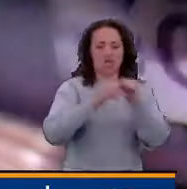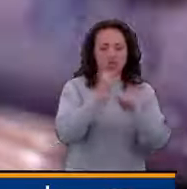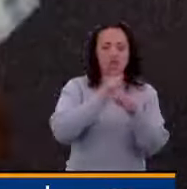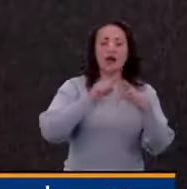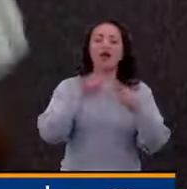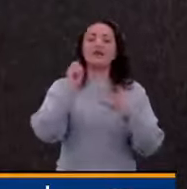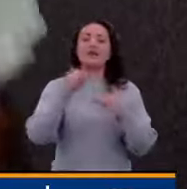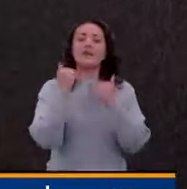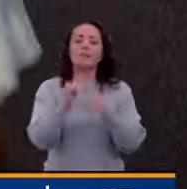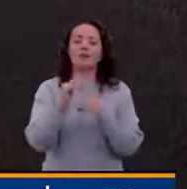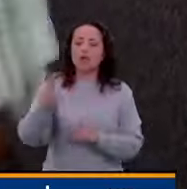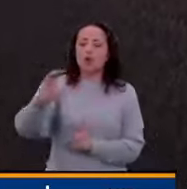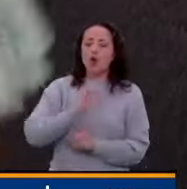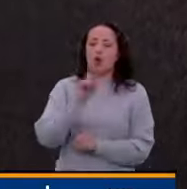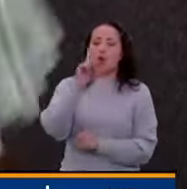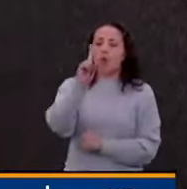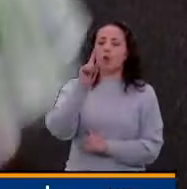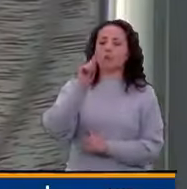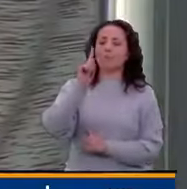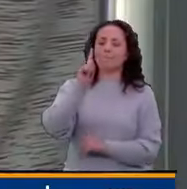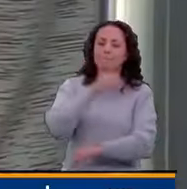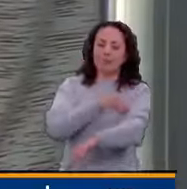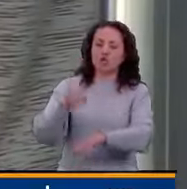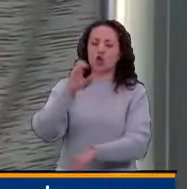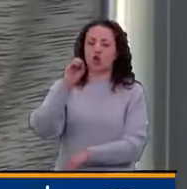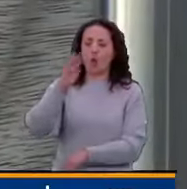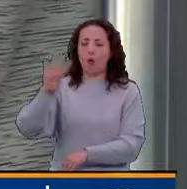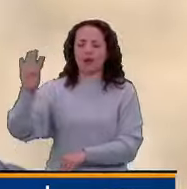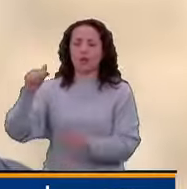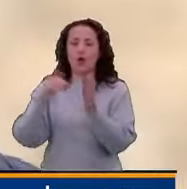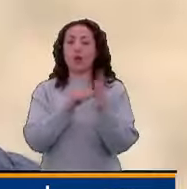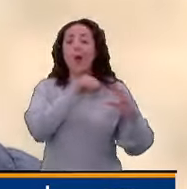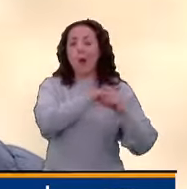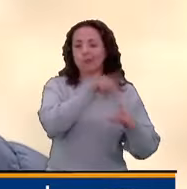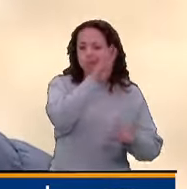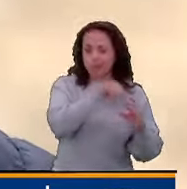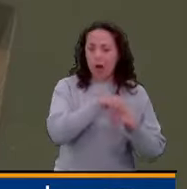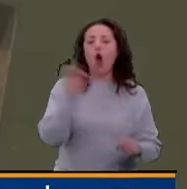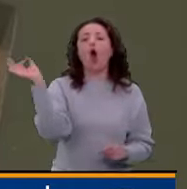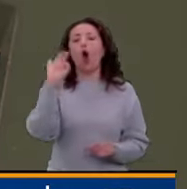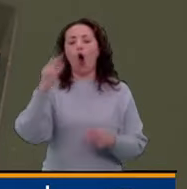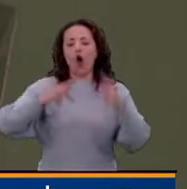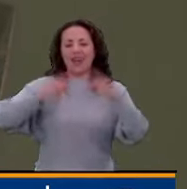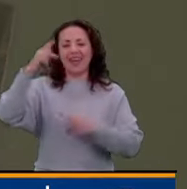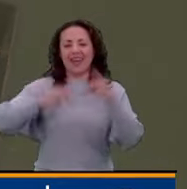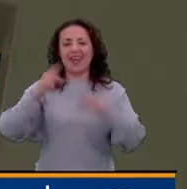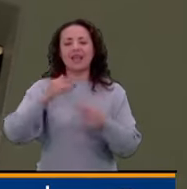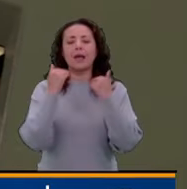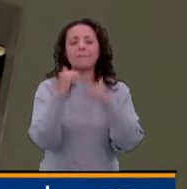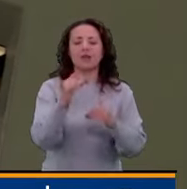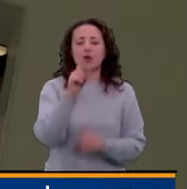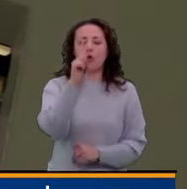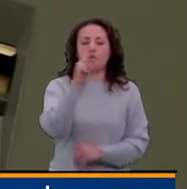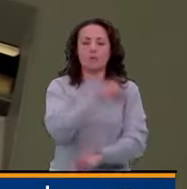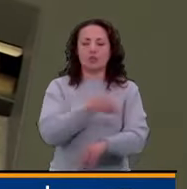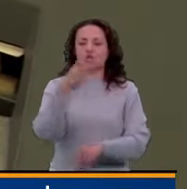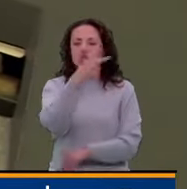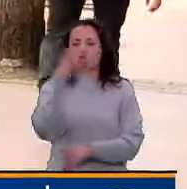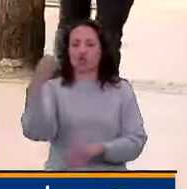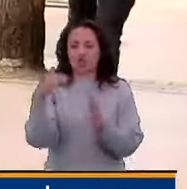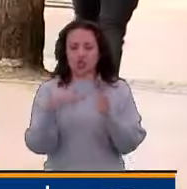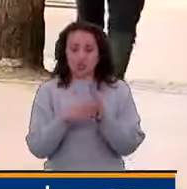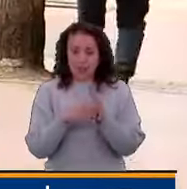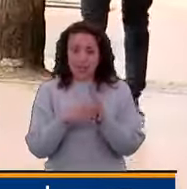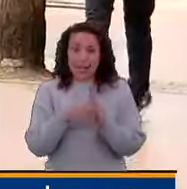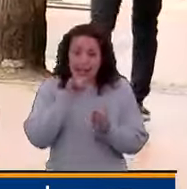de 1.044.000 pesos mensuales en su cuenta bancaria o en Nequi, mínimo de 1.200.000 pesos. Con